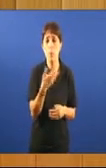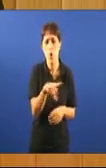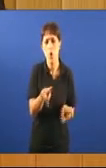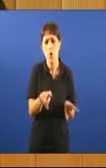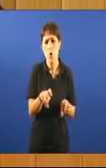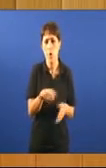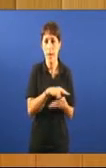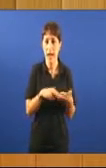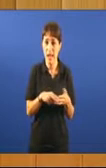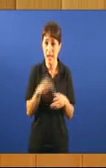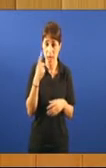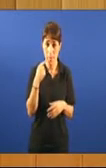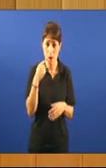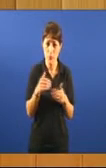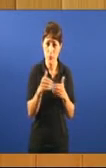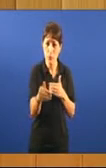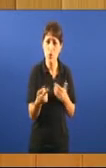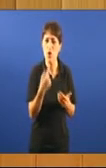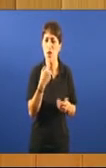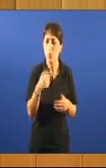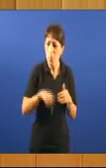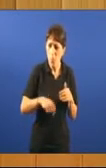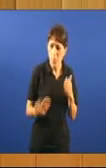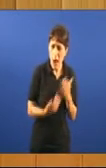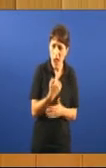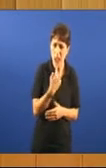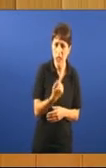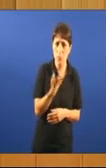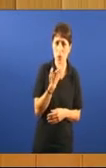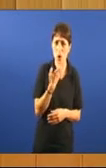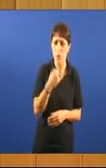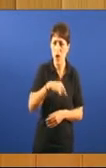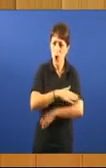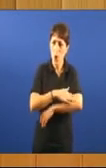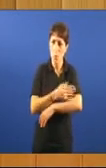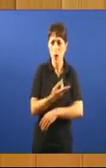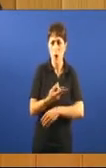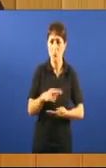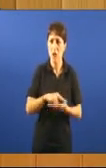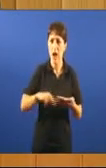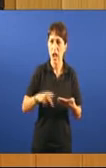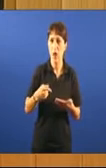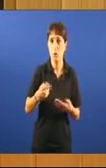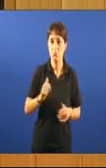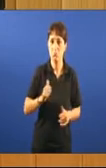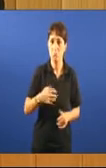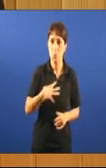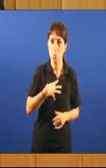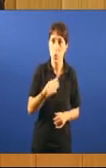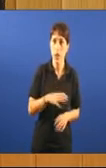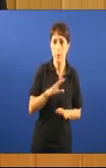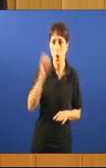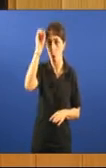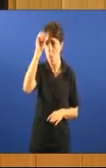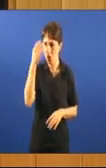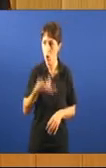mañá que o goberno galego non ten competencias, pero ten opinión. Non ten competencias, pero ten